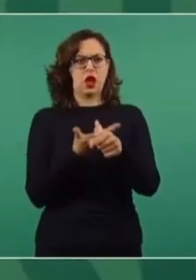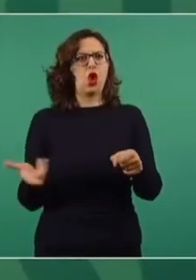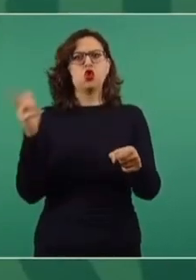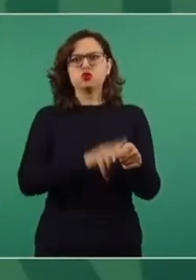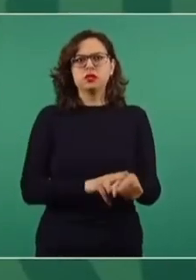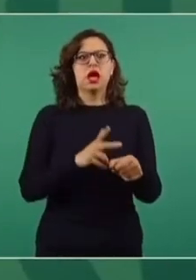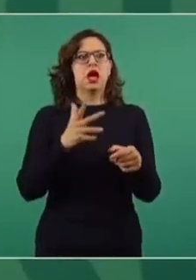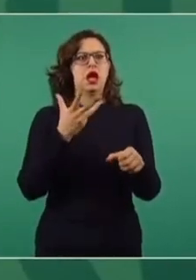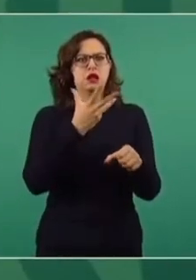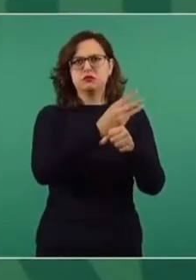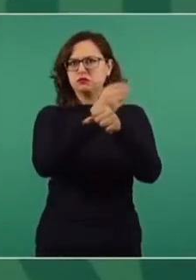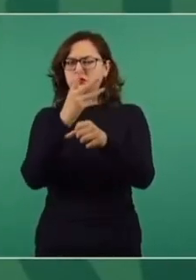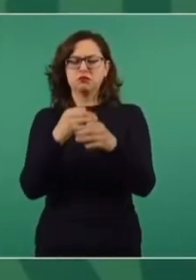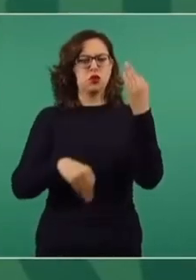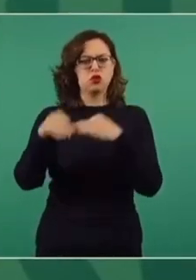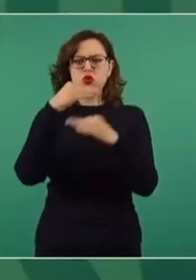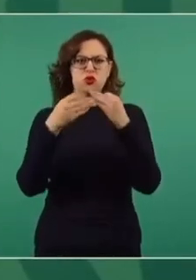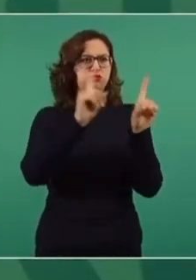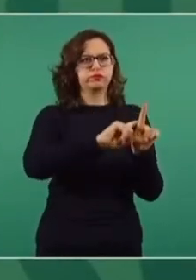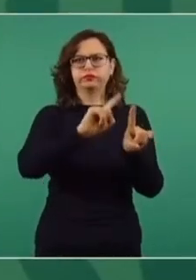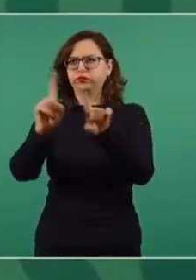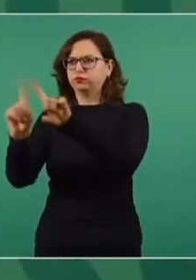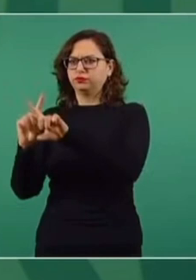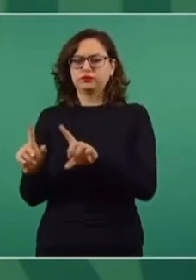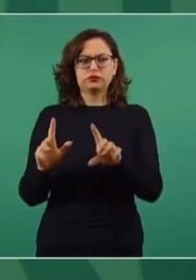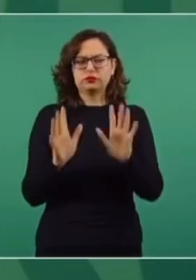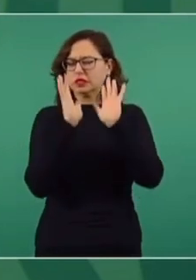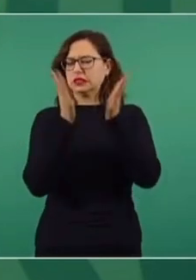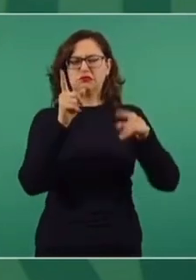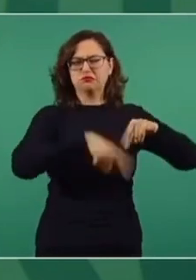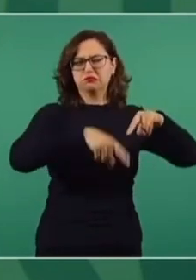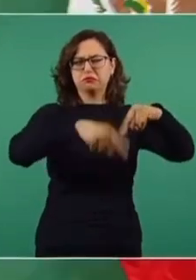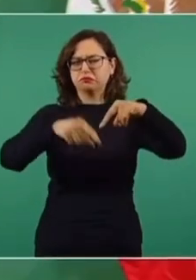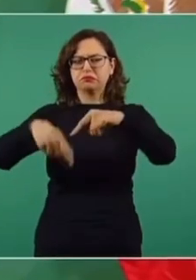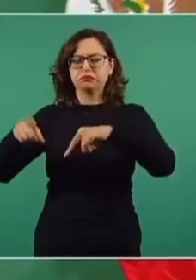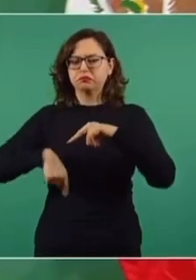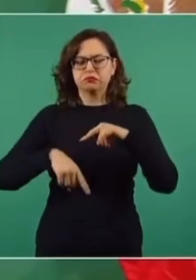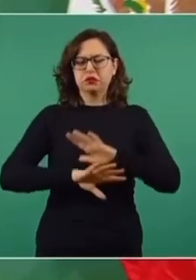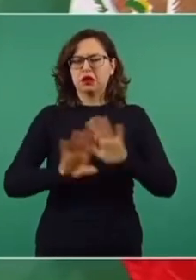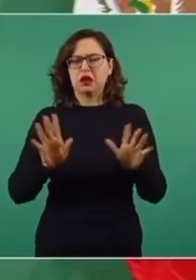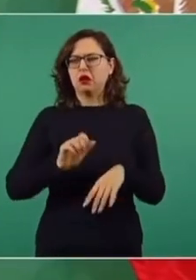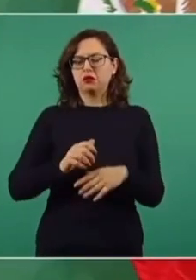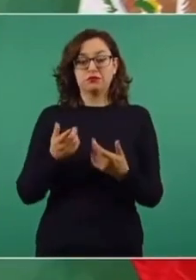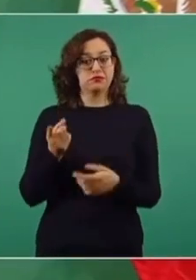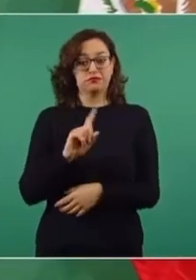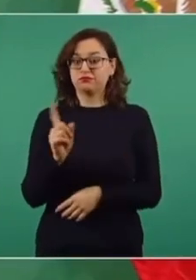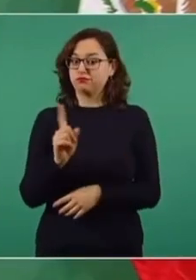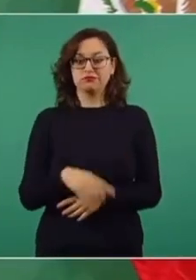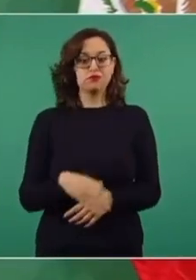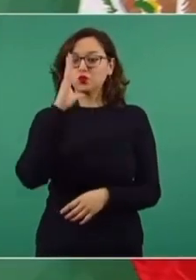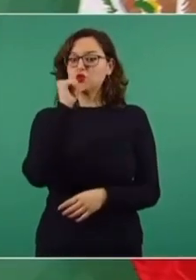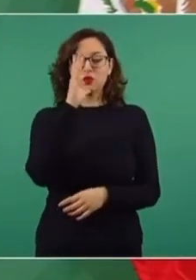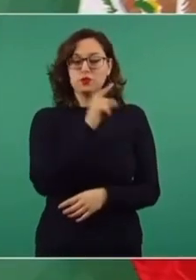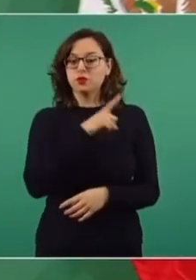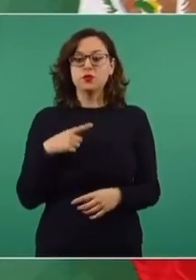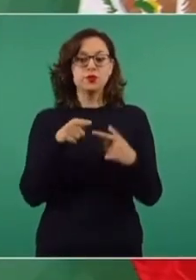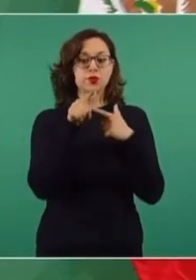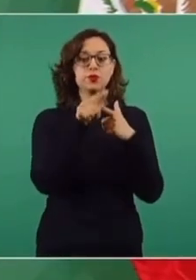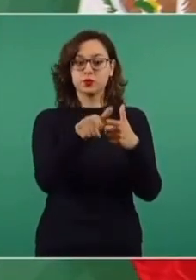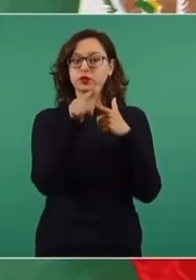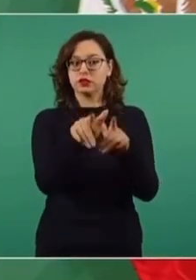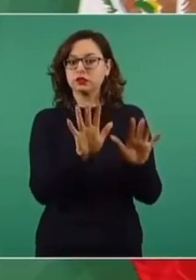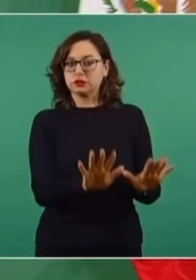la estructura o toda la infraestructura hospitalaria de atención a enfermos de COVID,